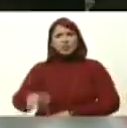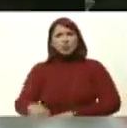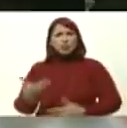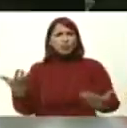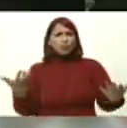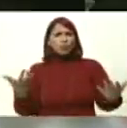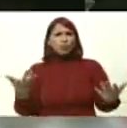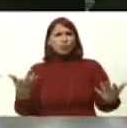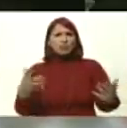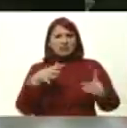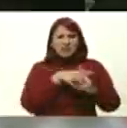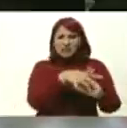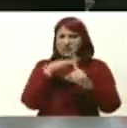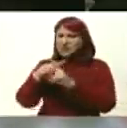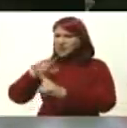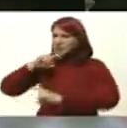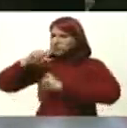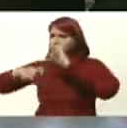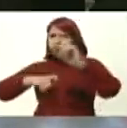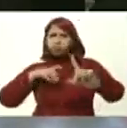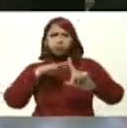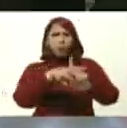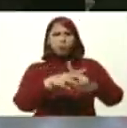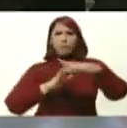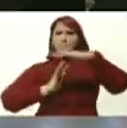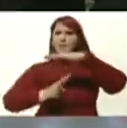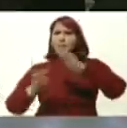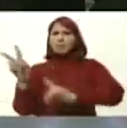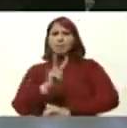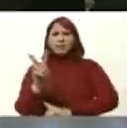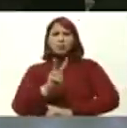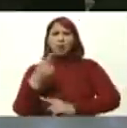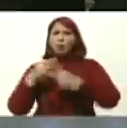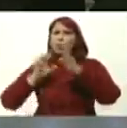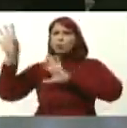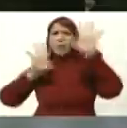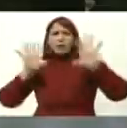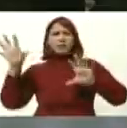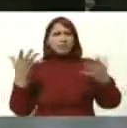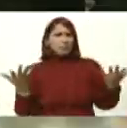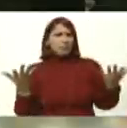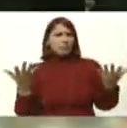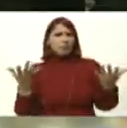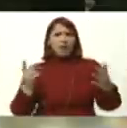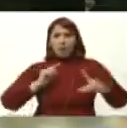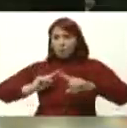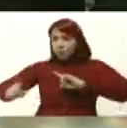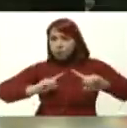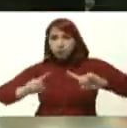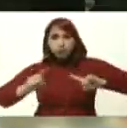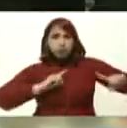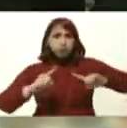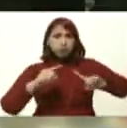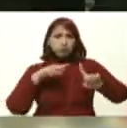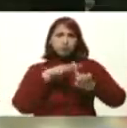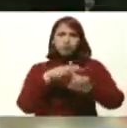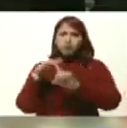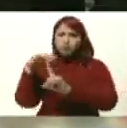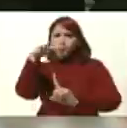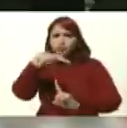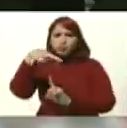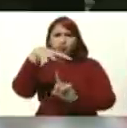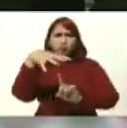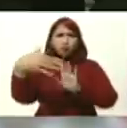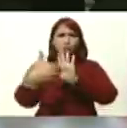Es un instigador al odio contra los migrantes venezolanos. Dirigió el atentado con drones contra